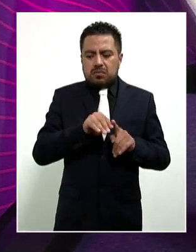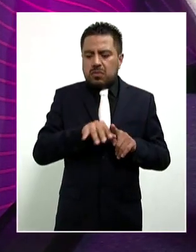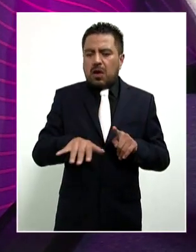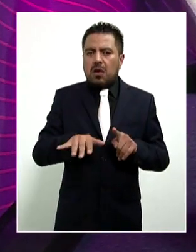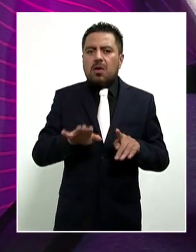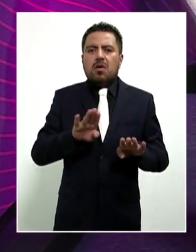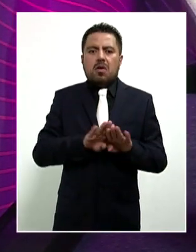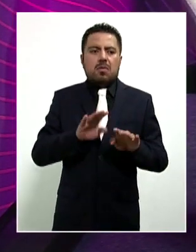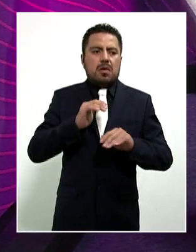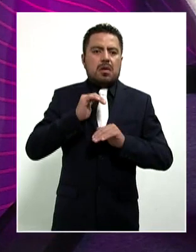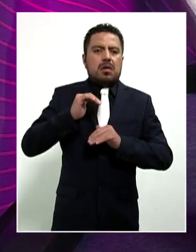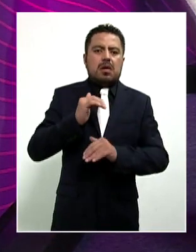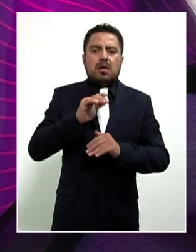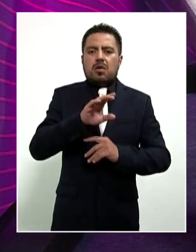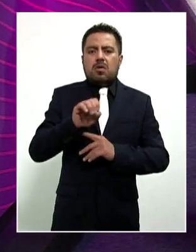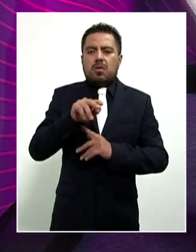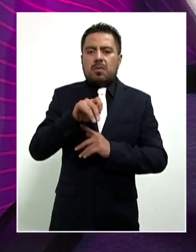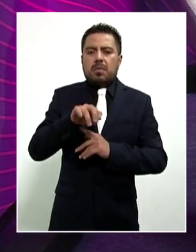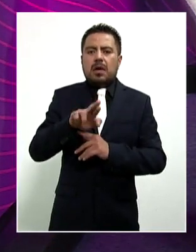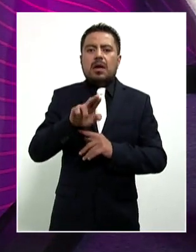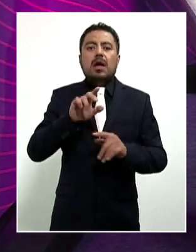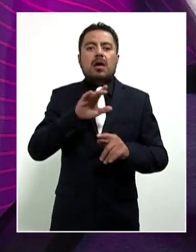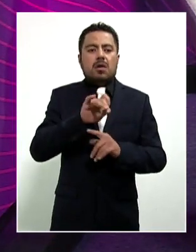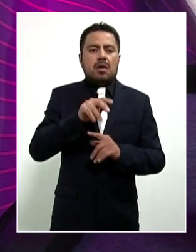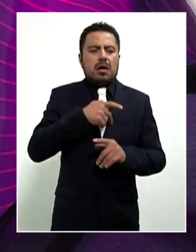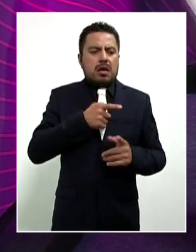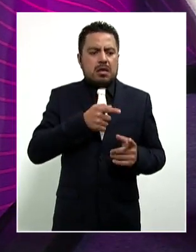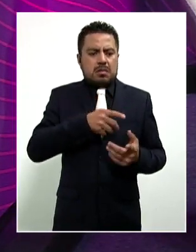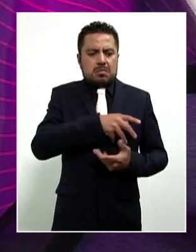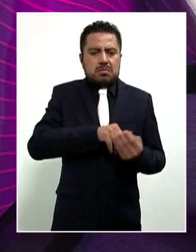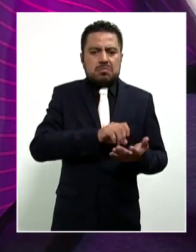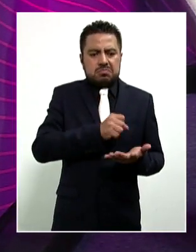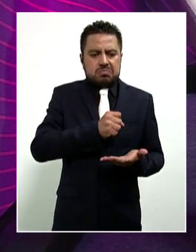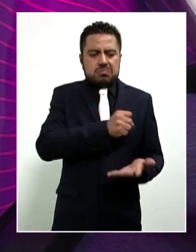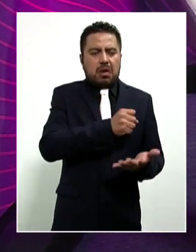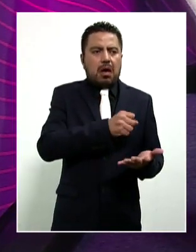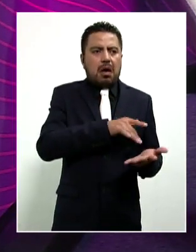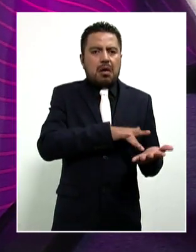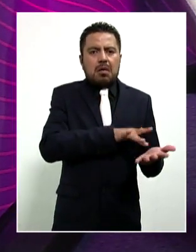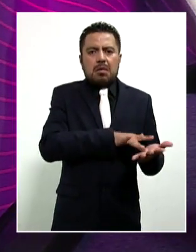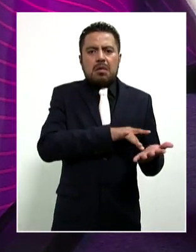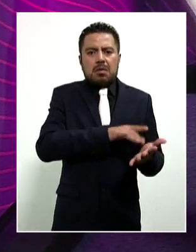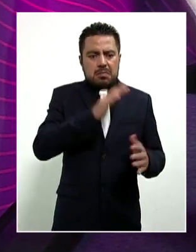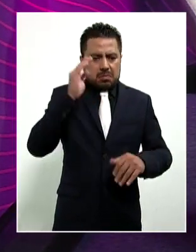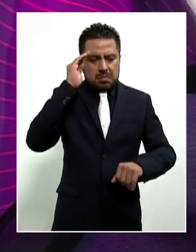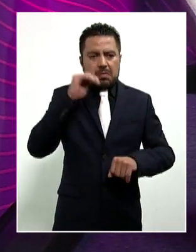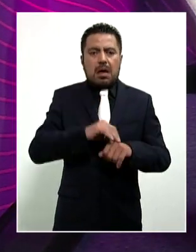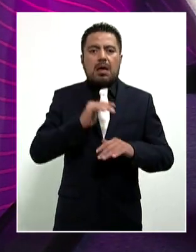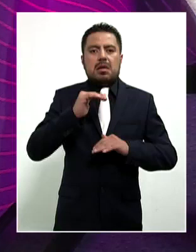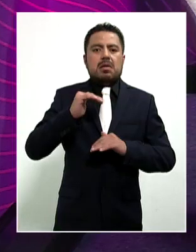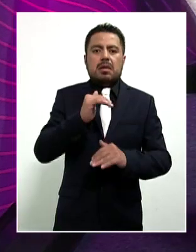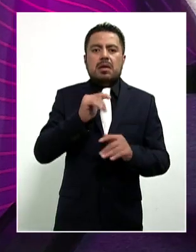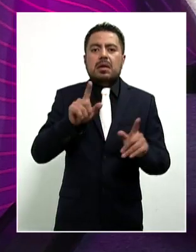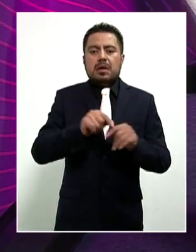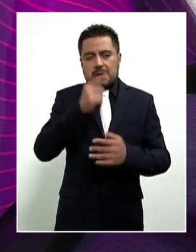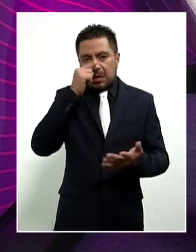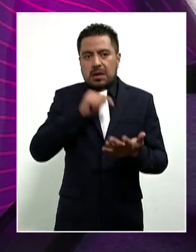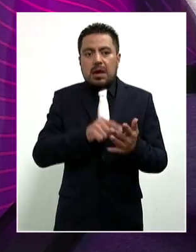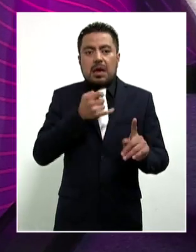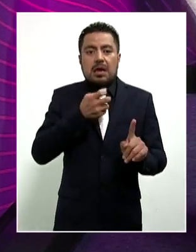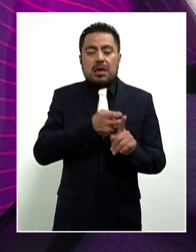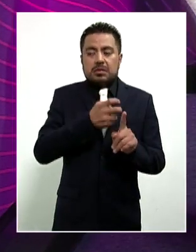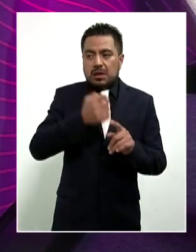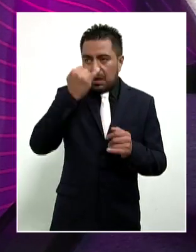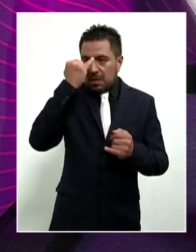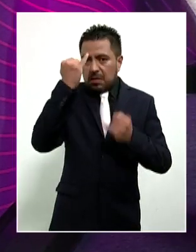derivado o limitado a la Comar. La Comar tiene recursos no solamente muy escasos, capacidades bastante limitadas, y creo que esto además da la